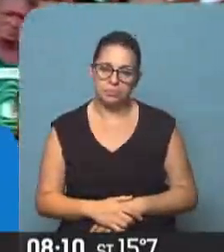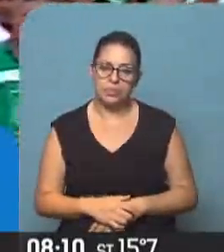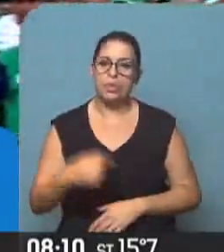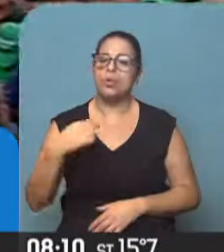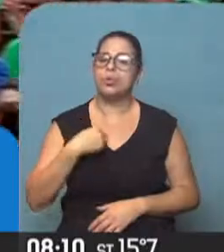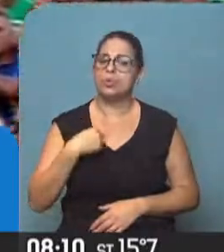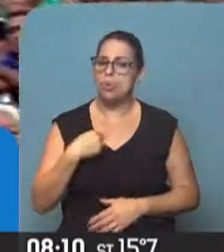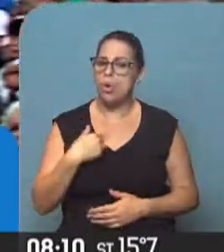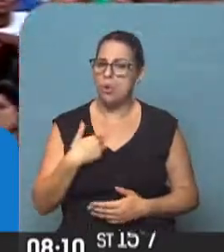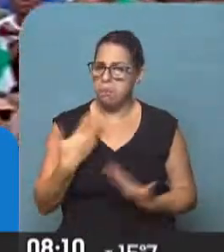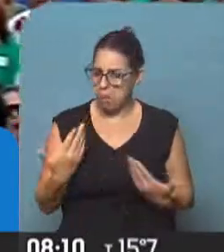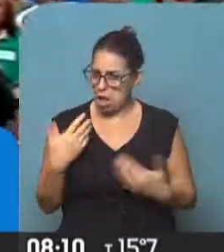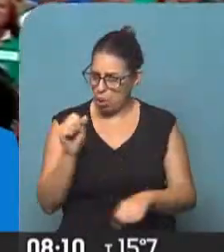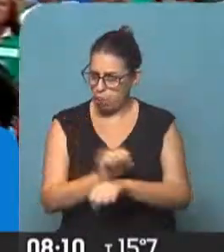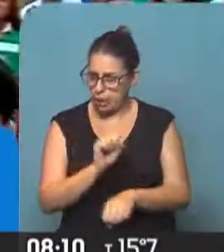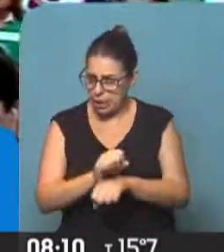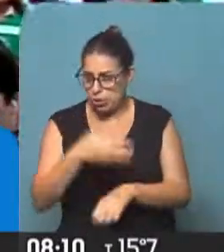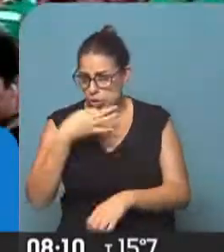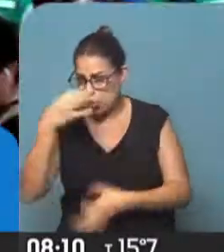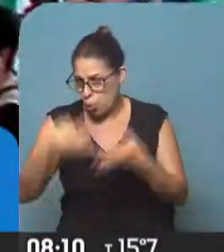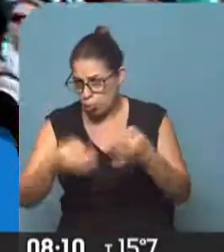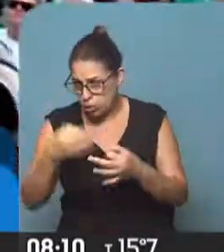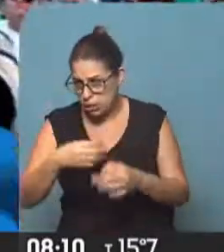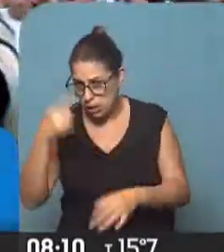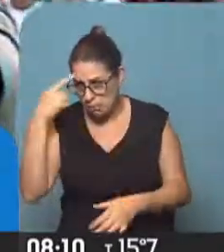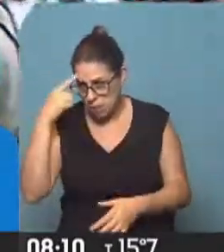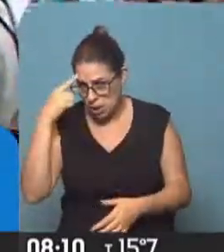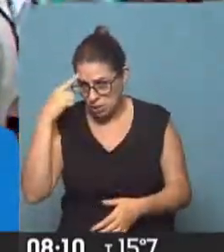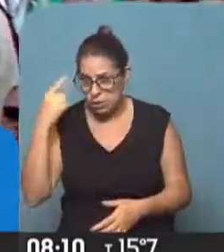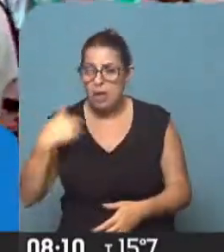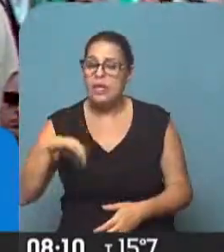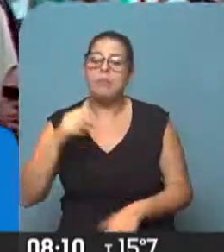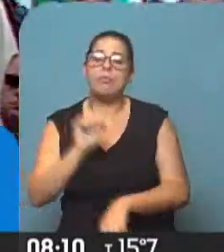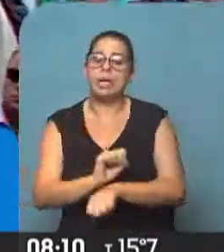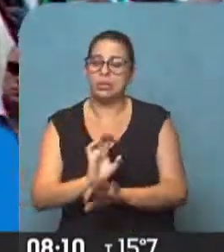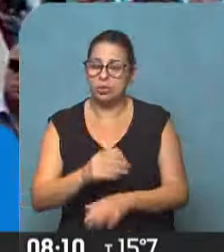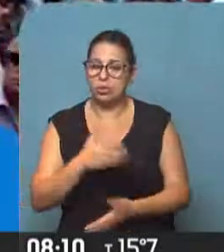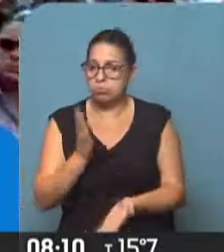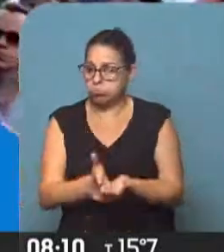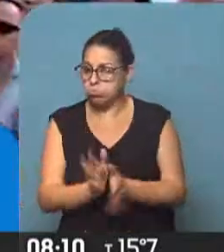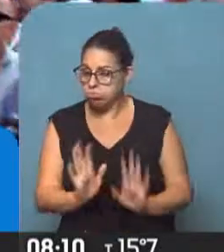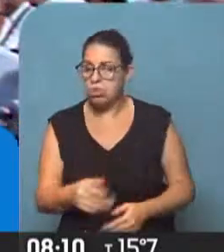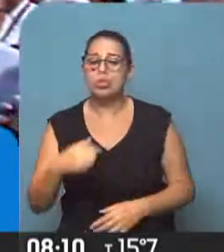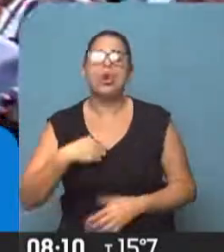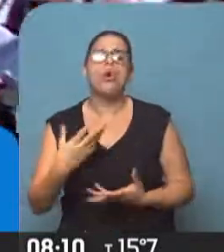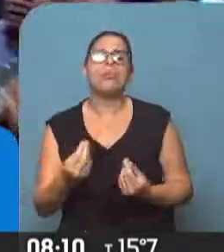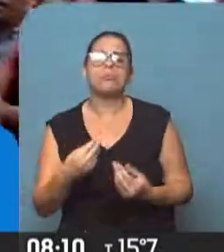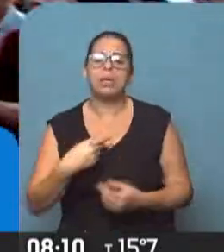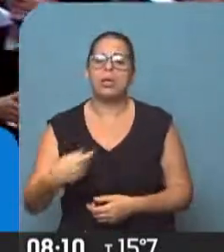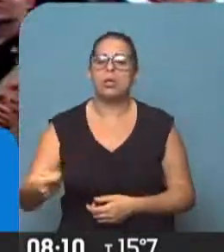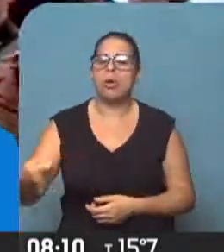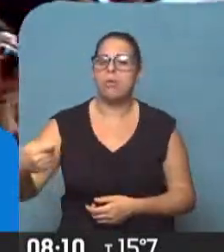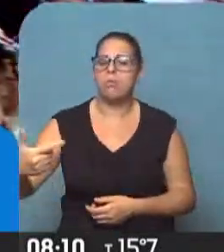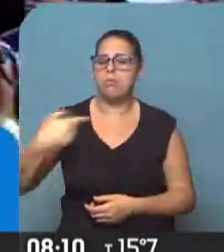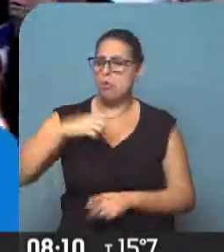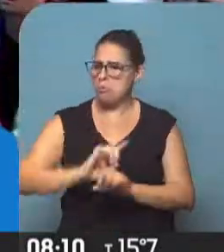Estoy dispuesto a ir preso si la justicia cree que tengo que ir. No tengo miedo que me maten.